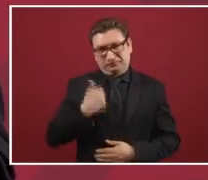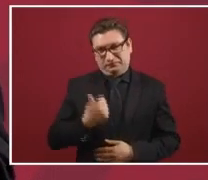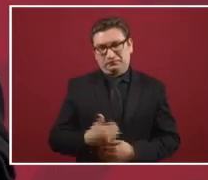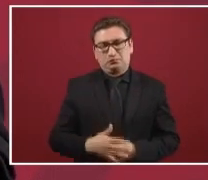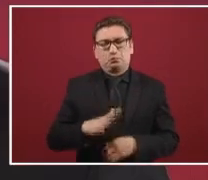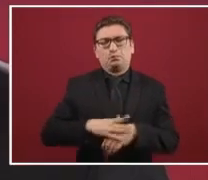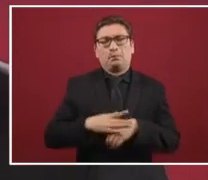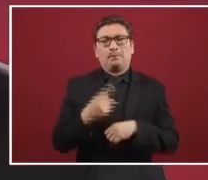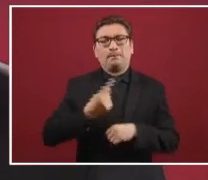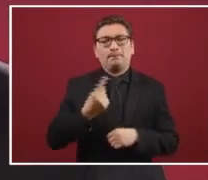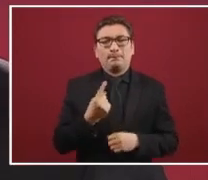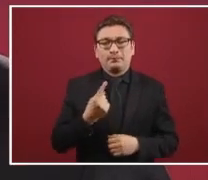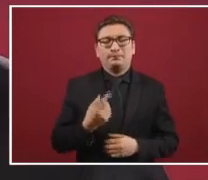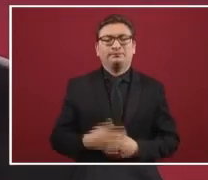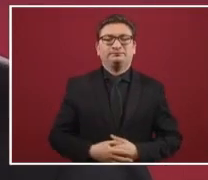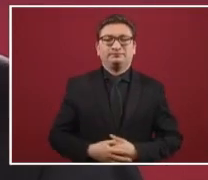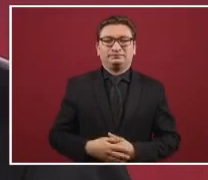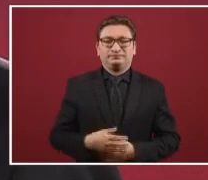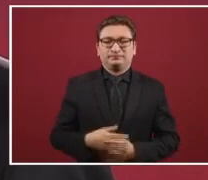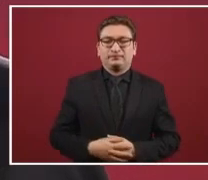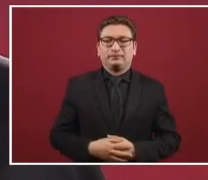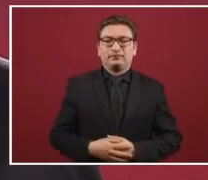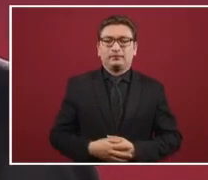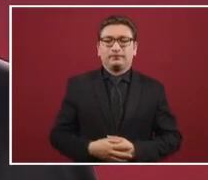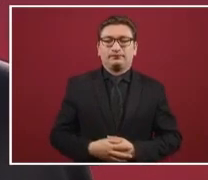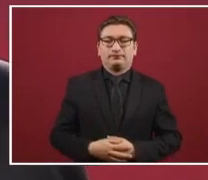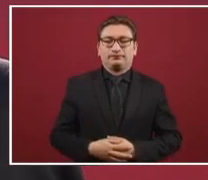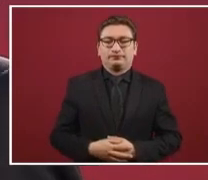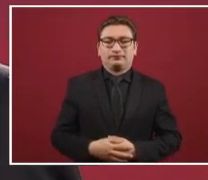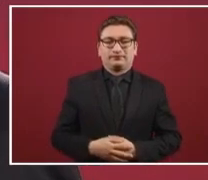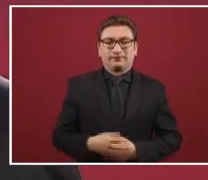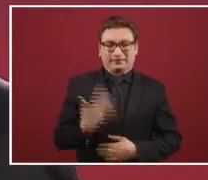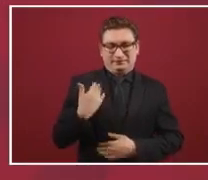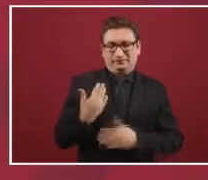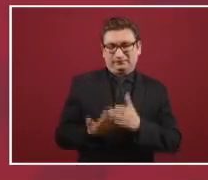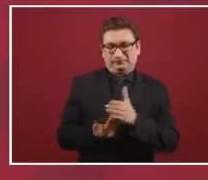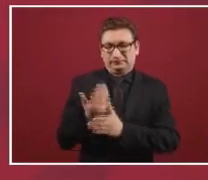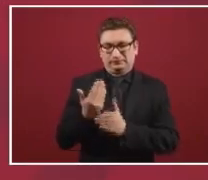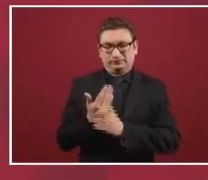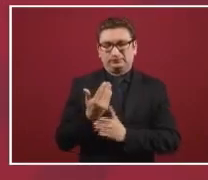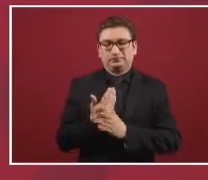porque les comentaba en la mañana